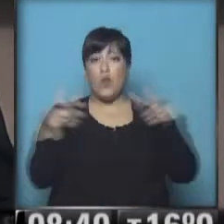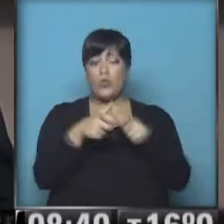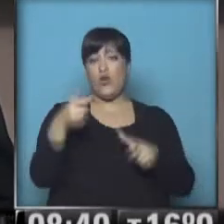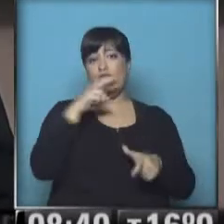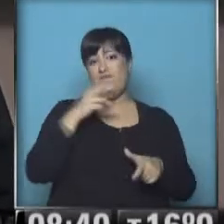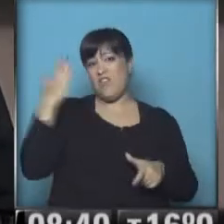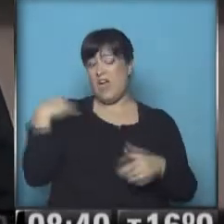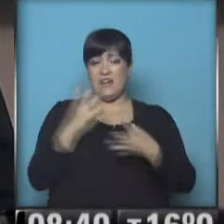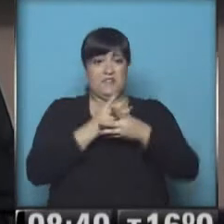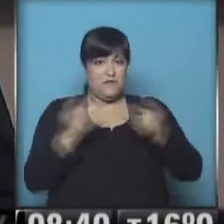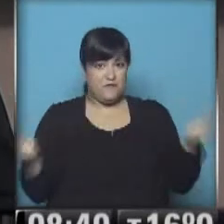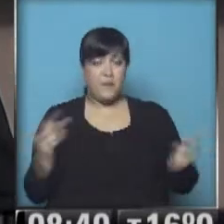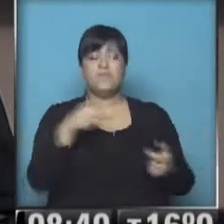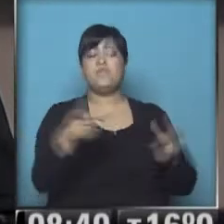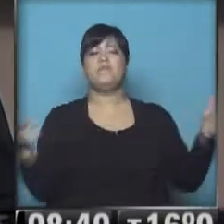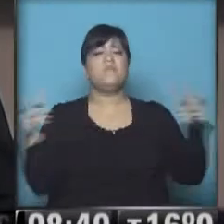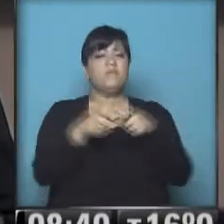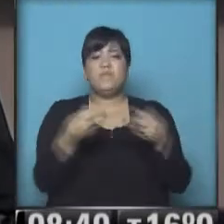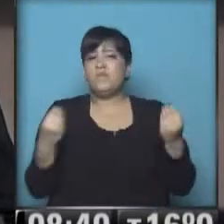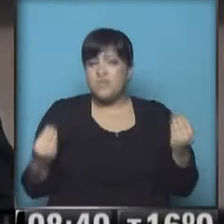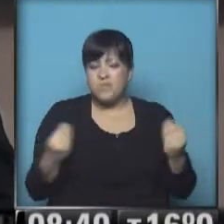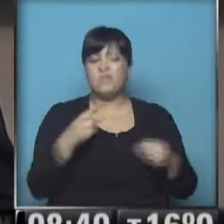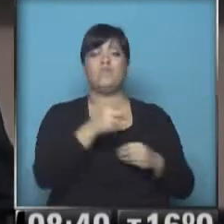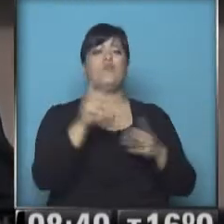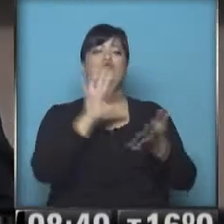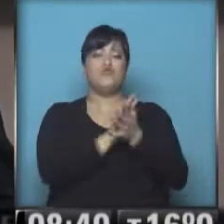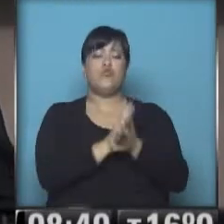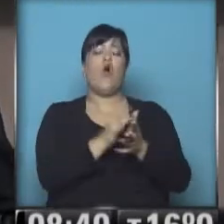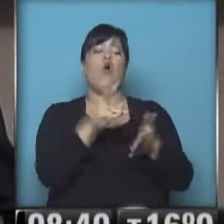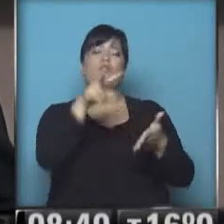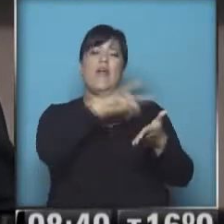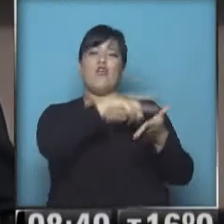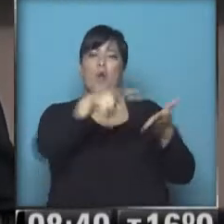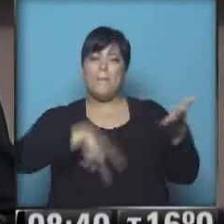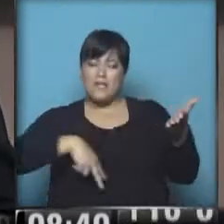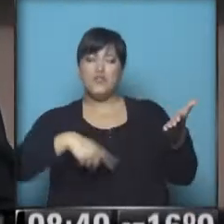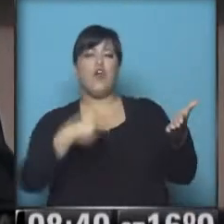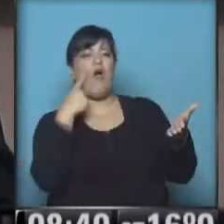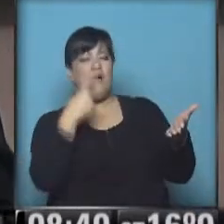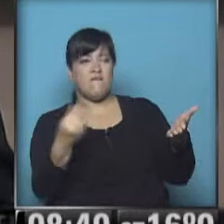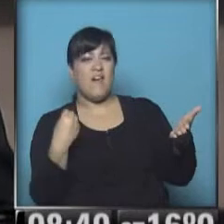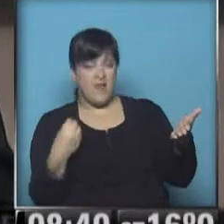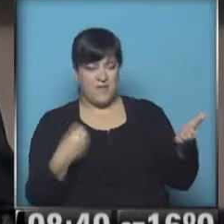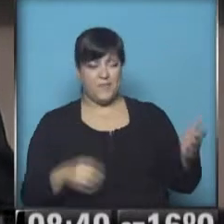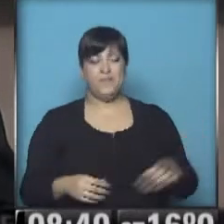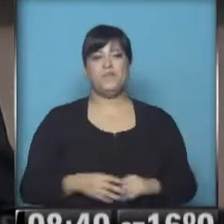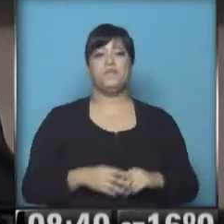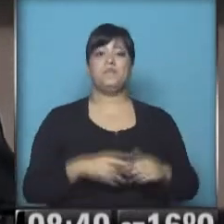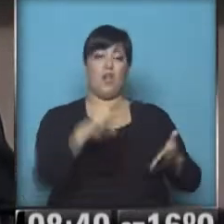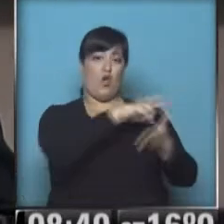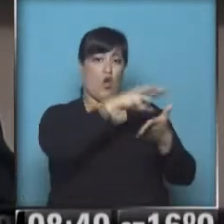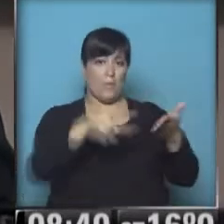pasado viernes y lo que se trata es de trabajar en el monitoreo de la Convención contra la Discriminación de las Personas con Discapacidad, la